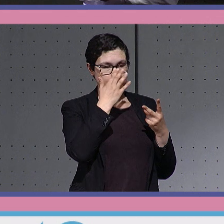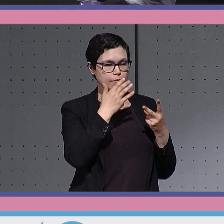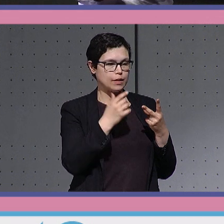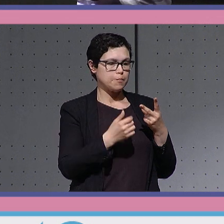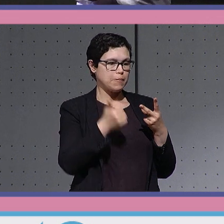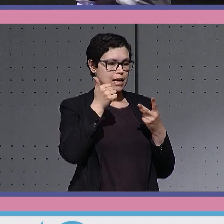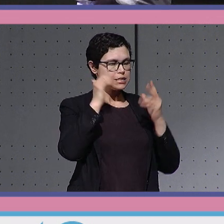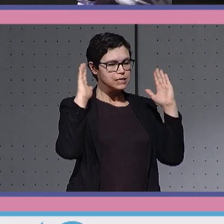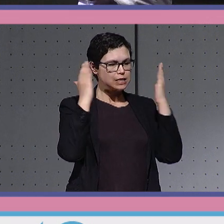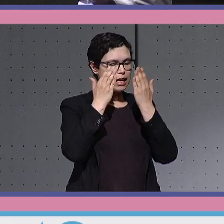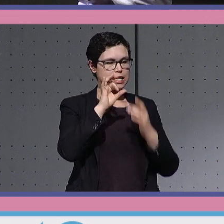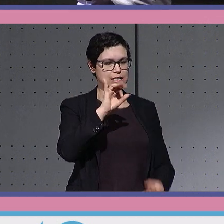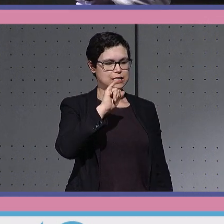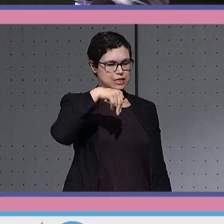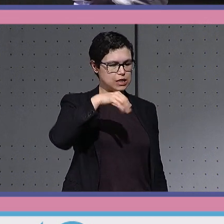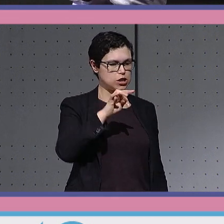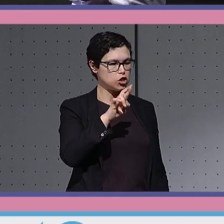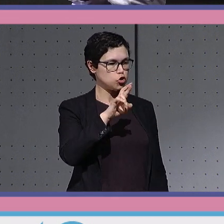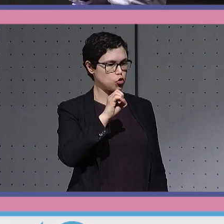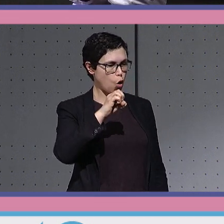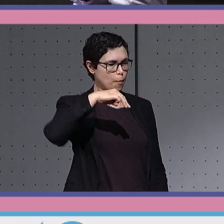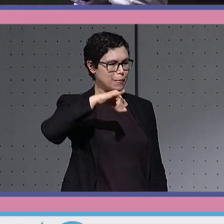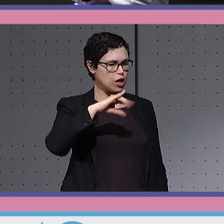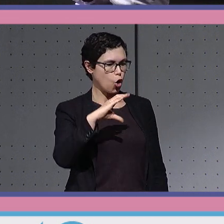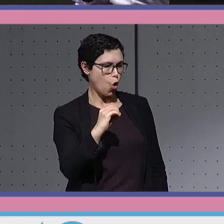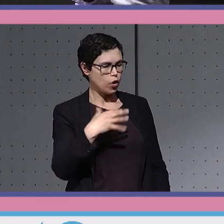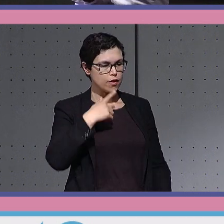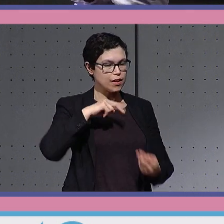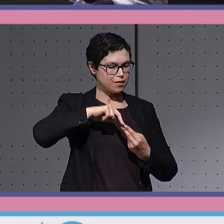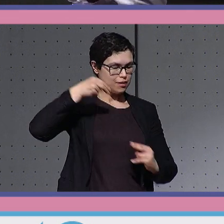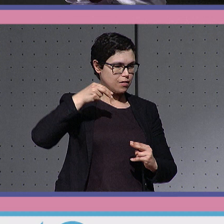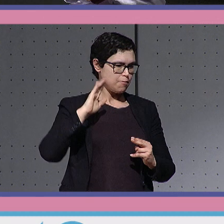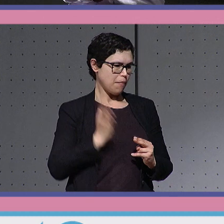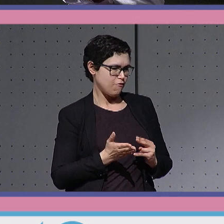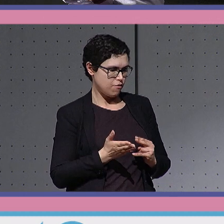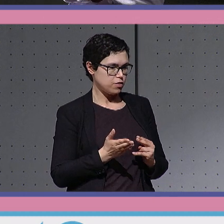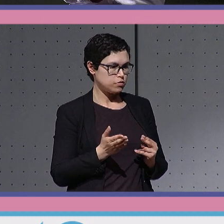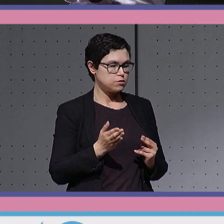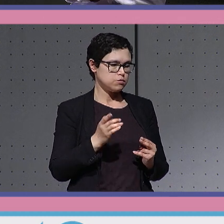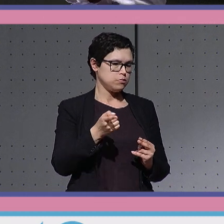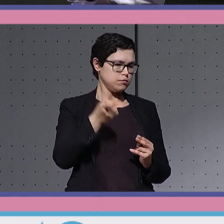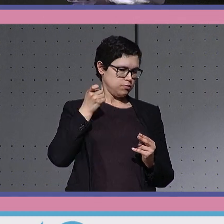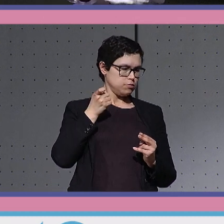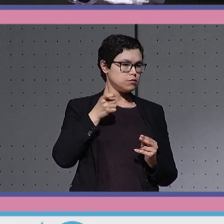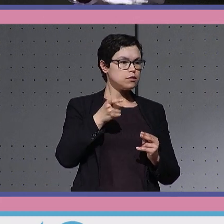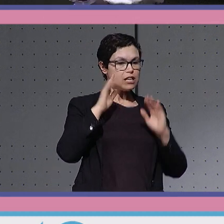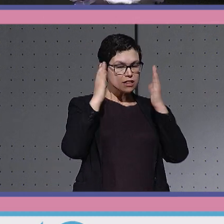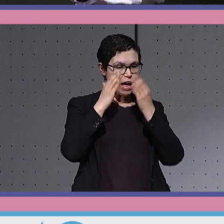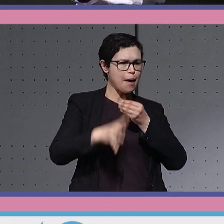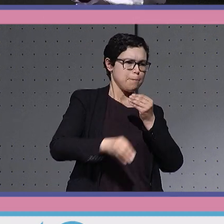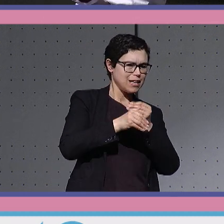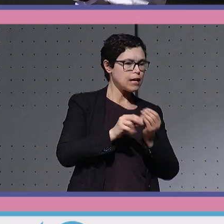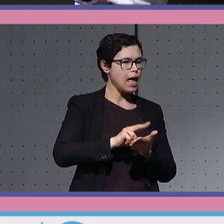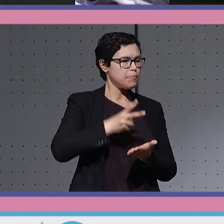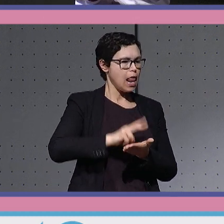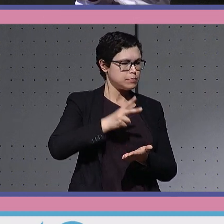TEA sindrómico que tiene un gen que está alterado, podemos predecir comorbilidades. Podemos decir, este niño además va a tener una epilepsia o puede